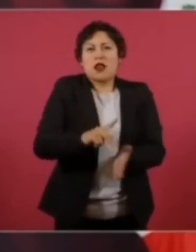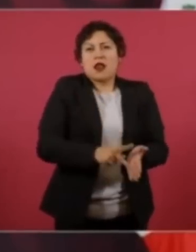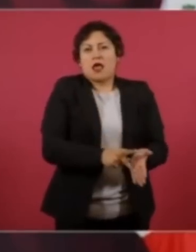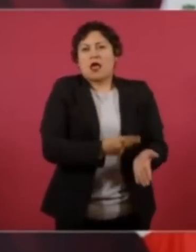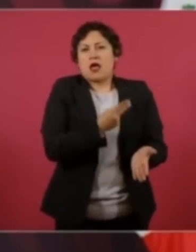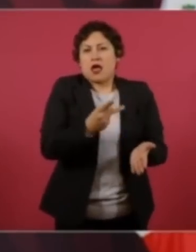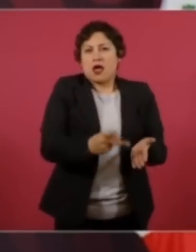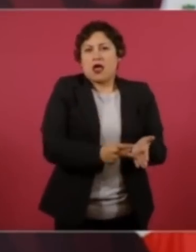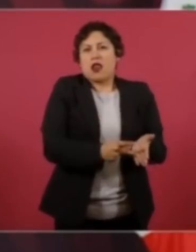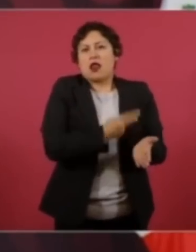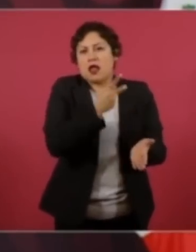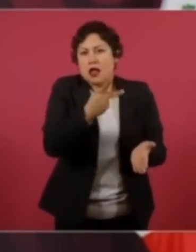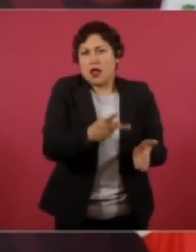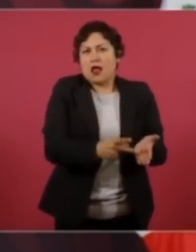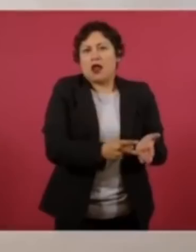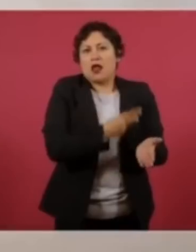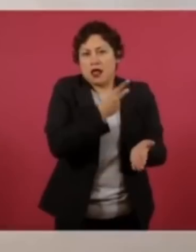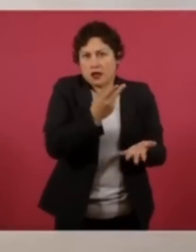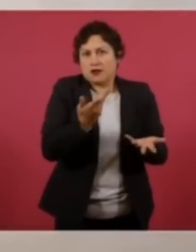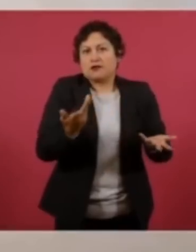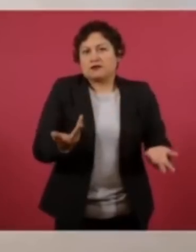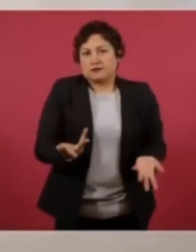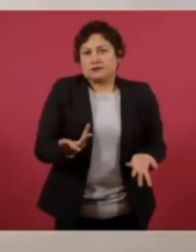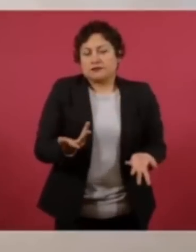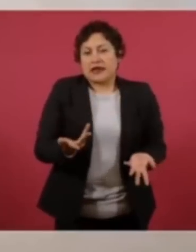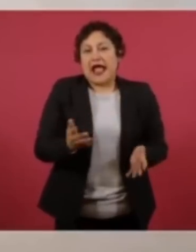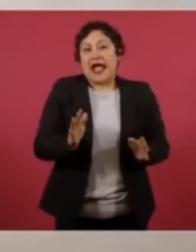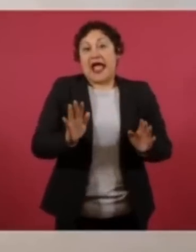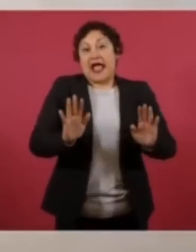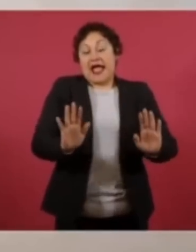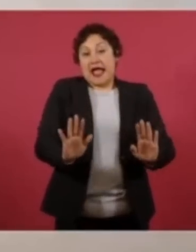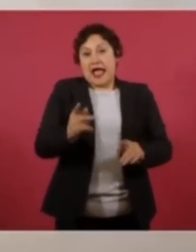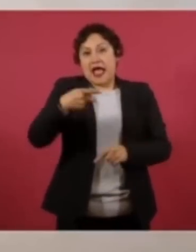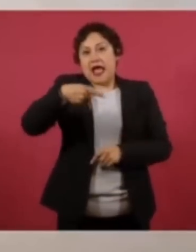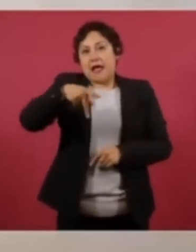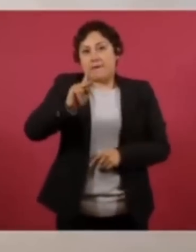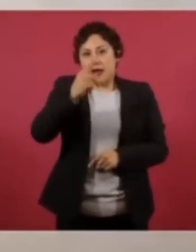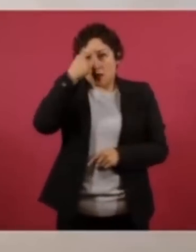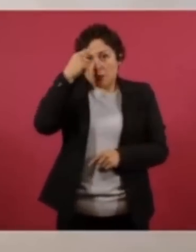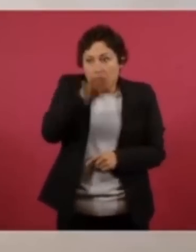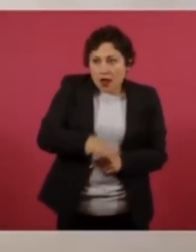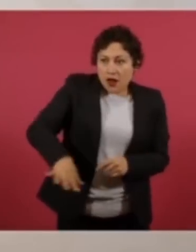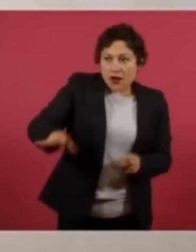claro, no lo aplicaban en el caso de los banqueros.